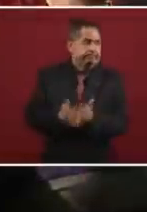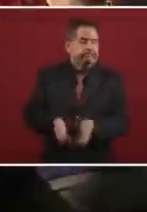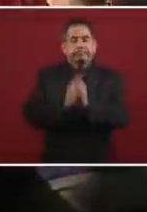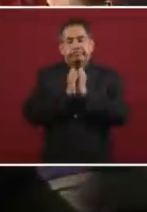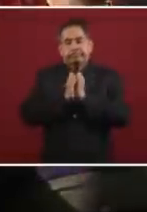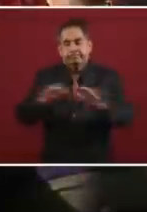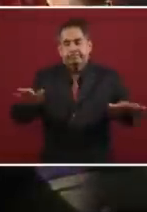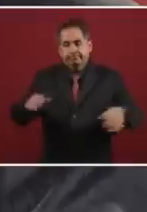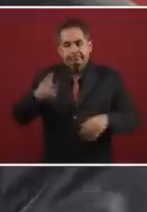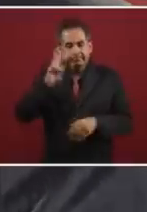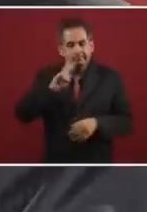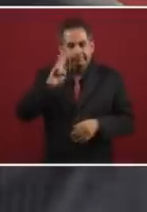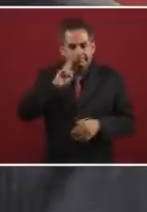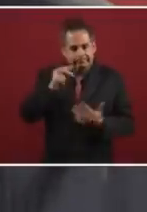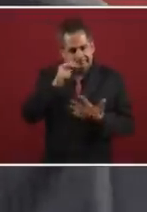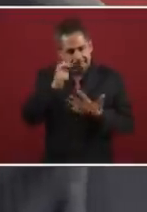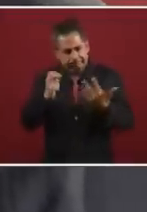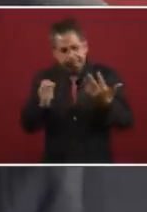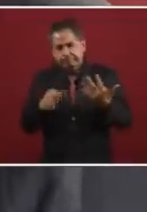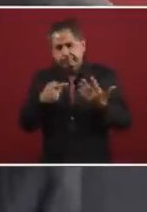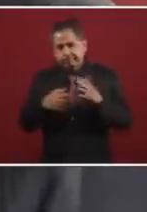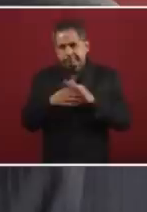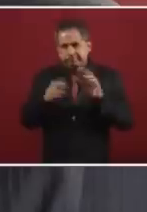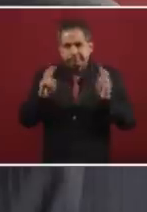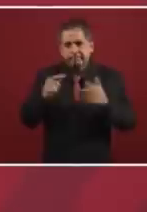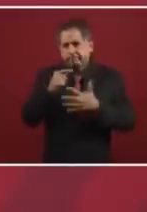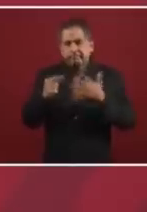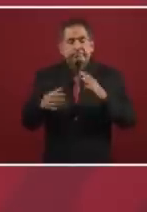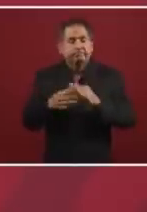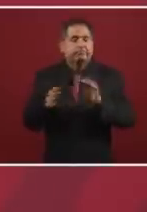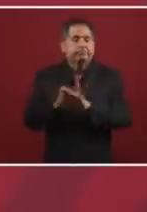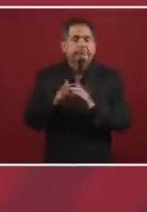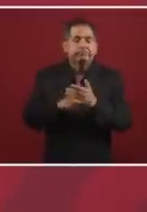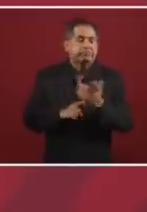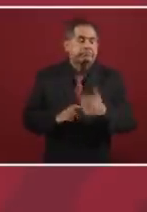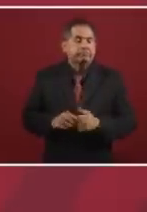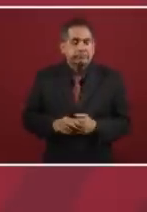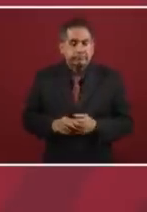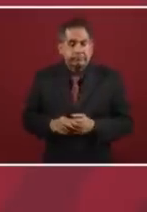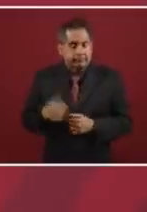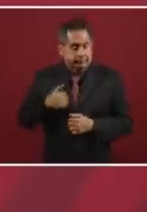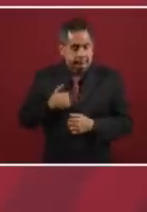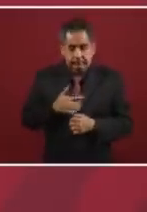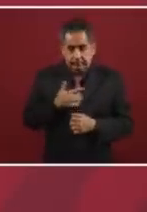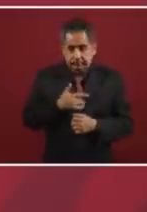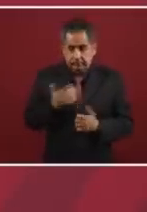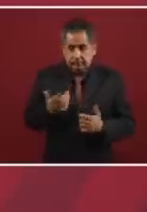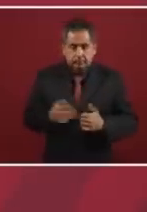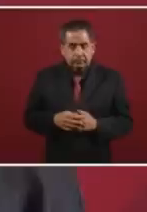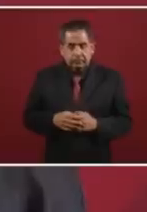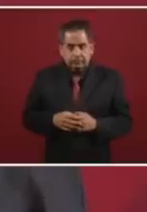tratar mucho sobre estos temas y estoy